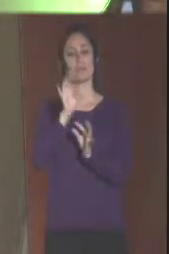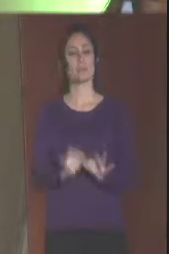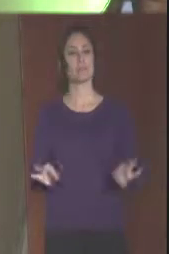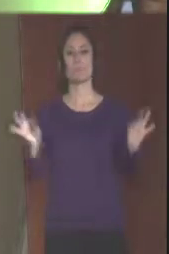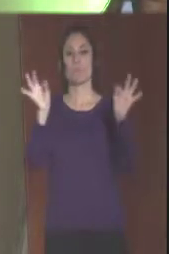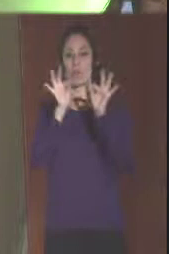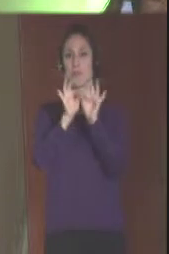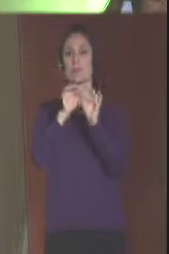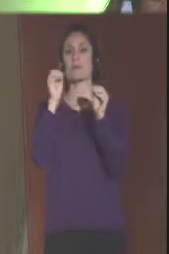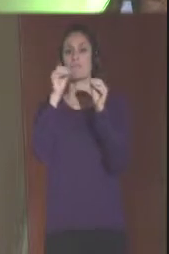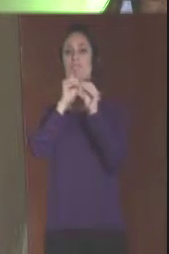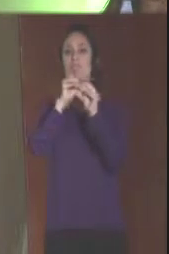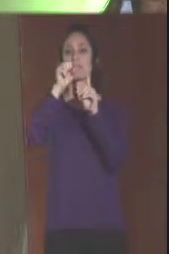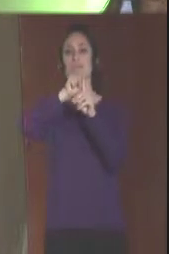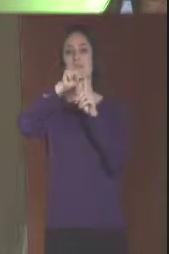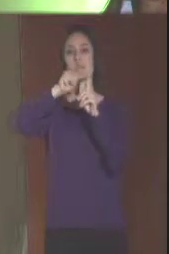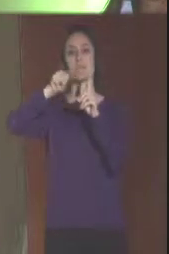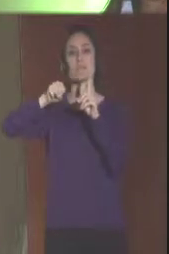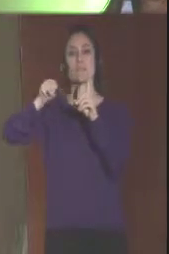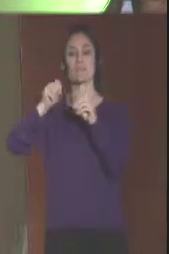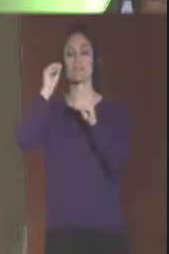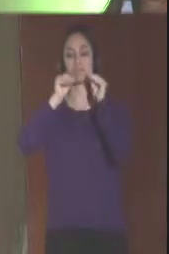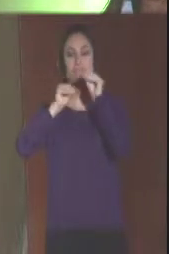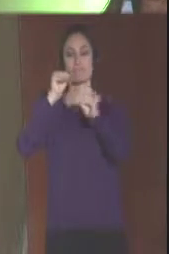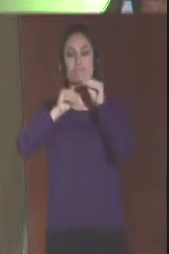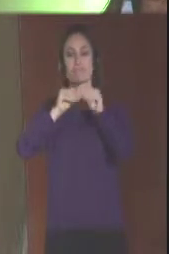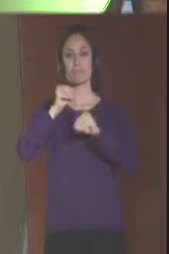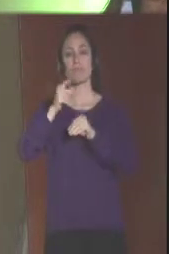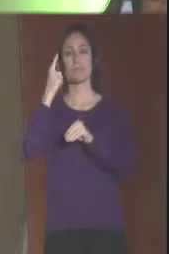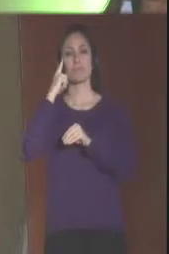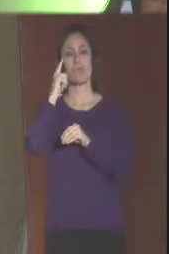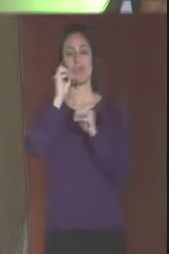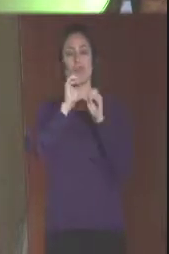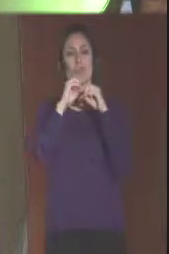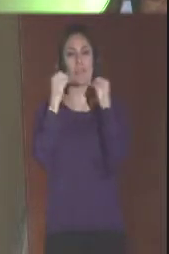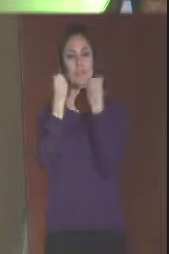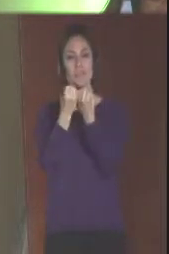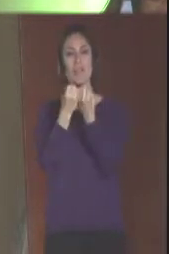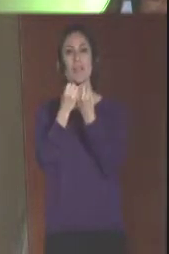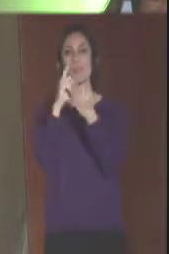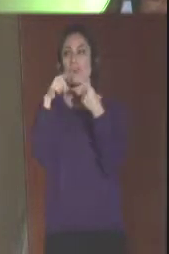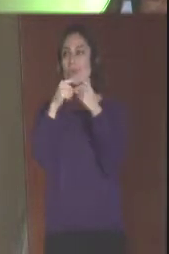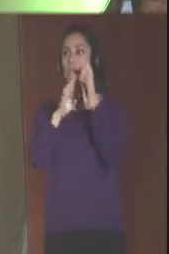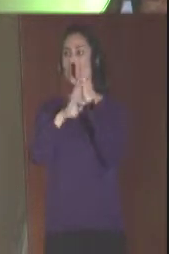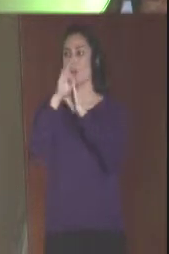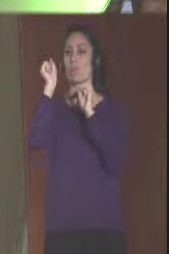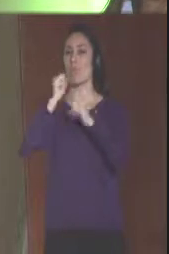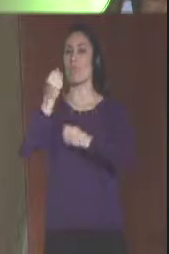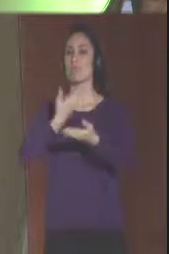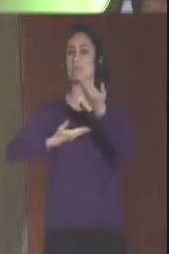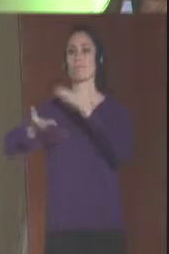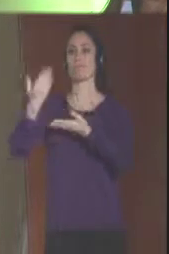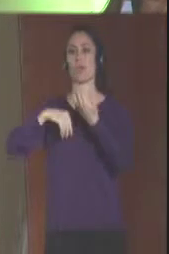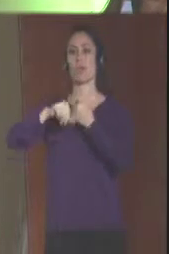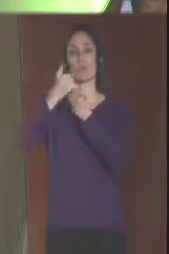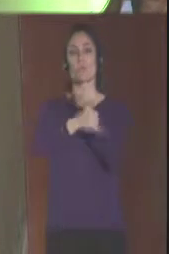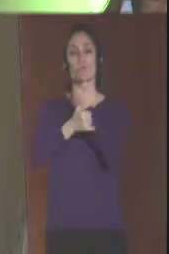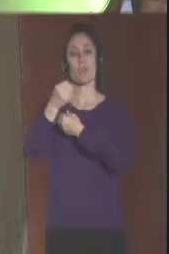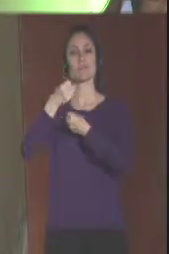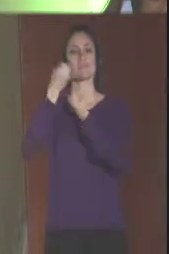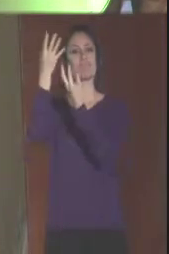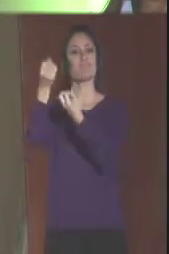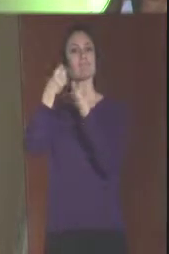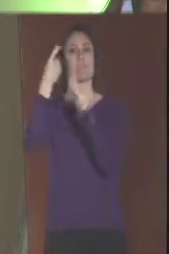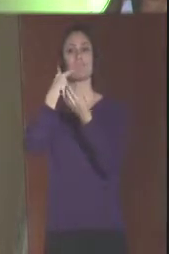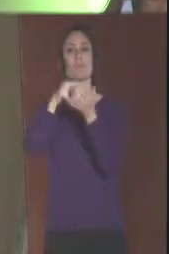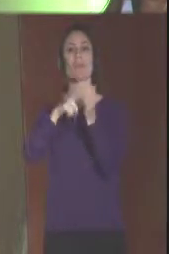necesarias sistematizarlas a través de los organismos internacionales para que estas experiencias exitosas puedan ser compartidas. Se aprende mucho más